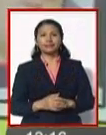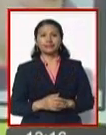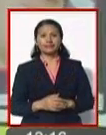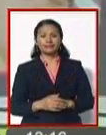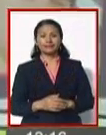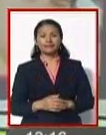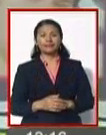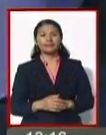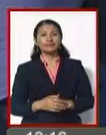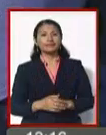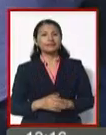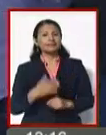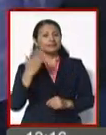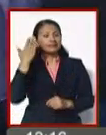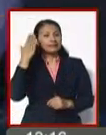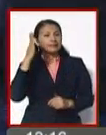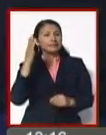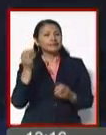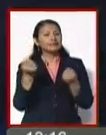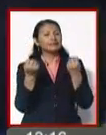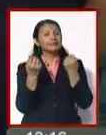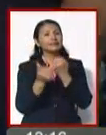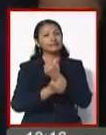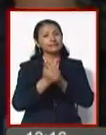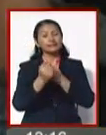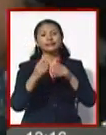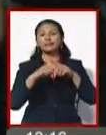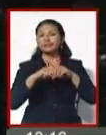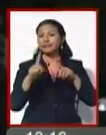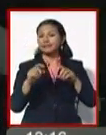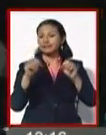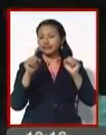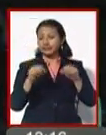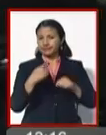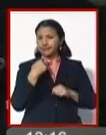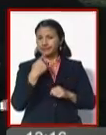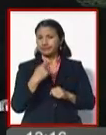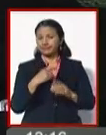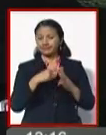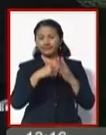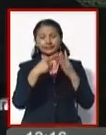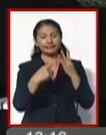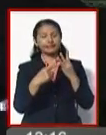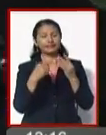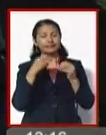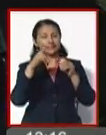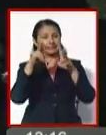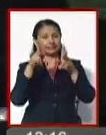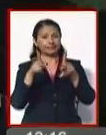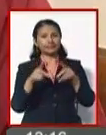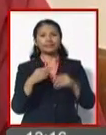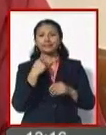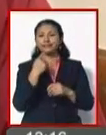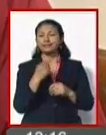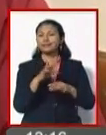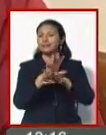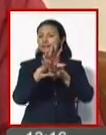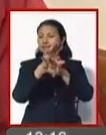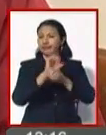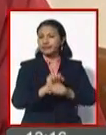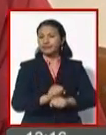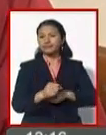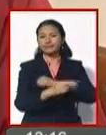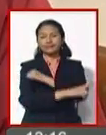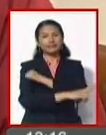estas personas? No sé cómo se medirá el grado de peligrosidad, ¿no? Pero sí podemos decir que son personas que están habitúes